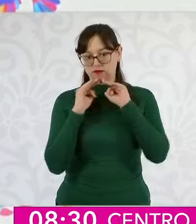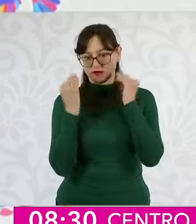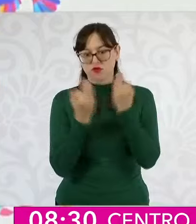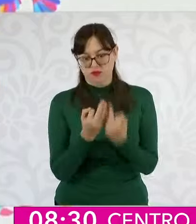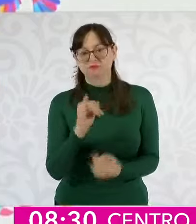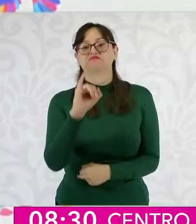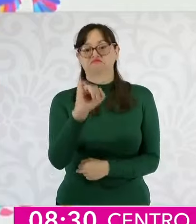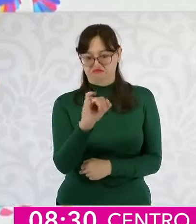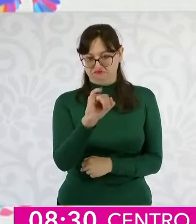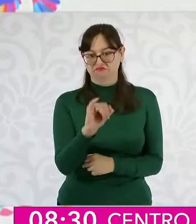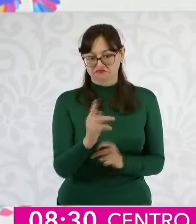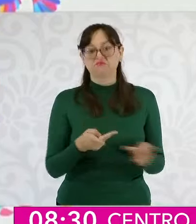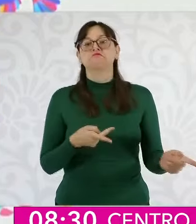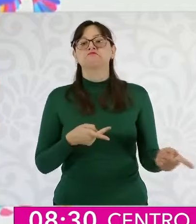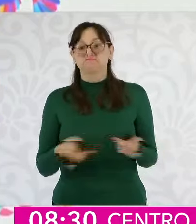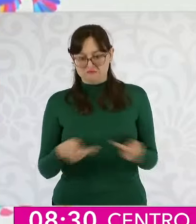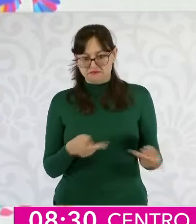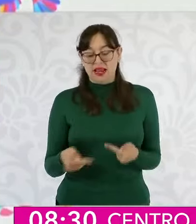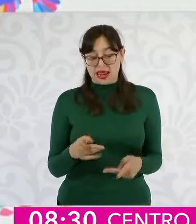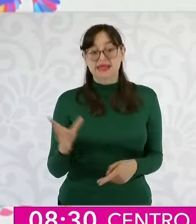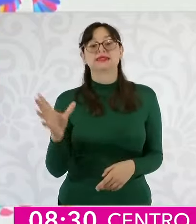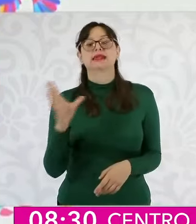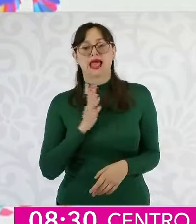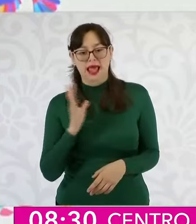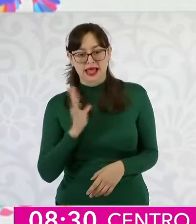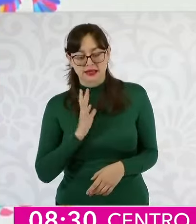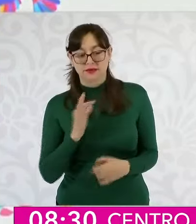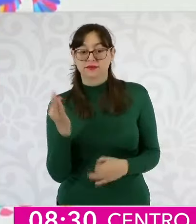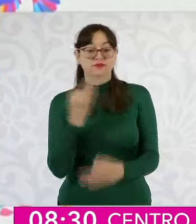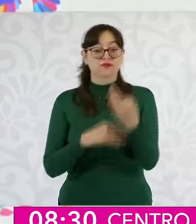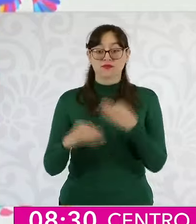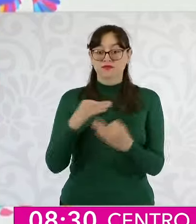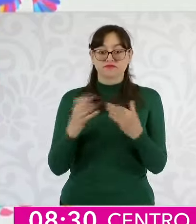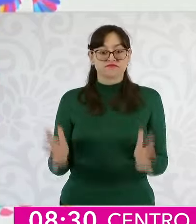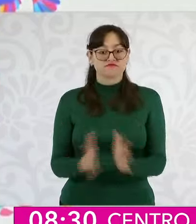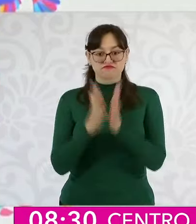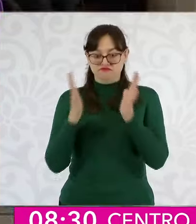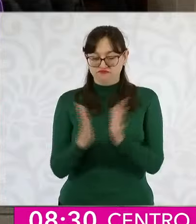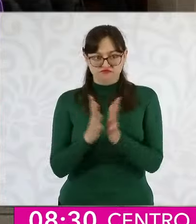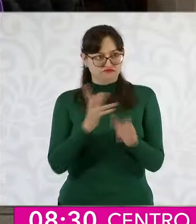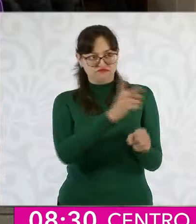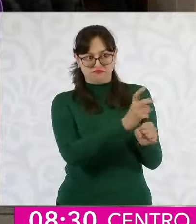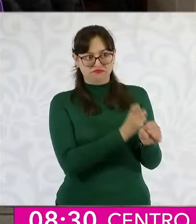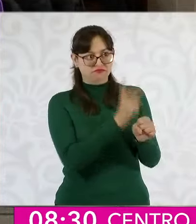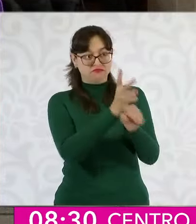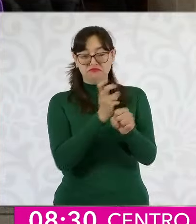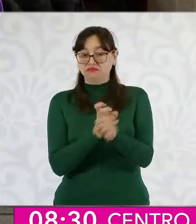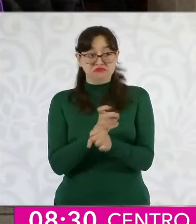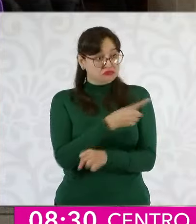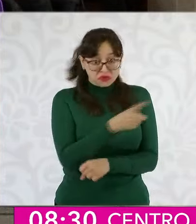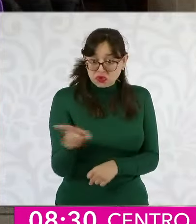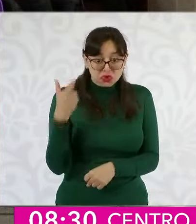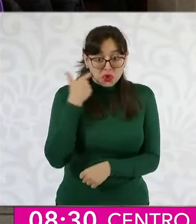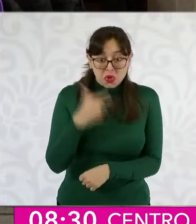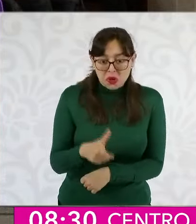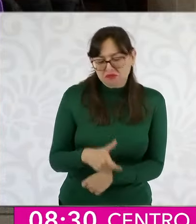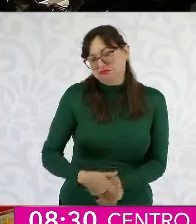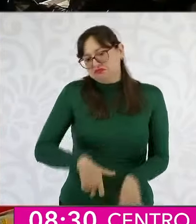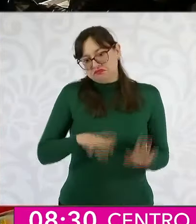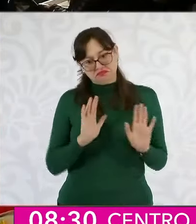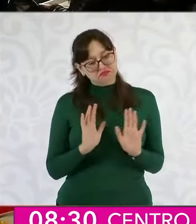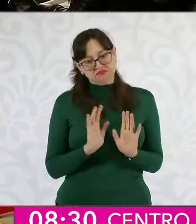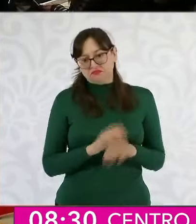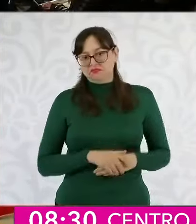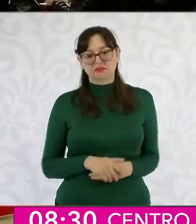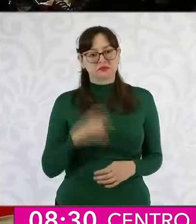hay un plan México en donde todos estamos participando. Quien no quiera participar, pues también está en su derecho. ¿Tendría contemplado